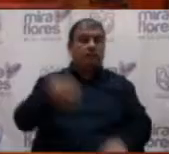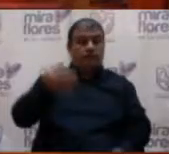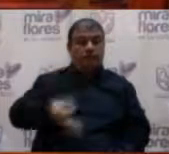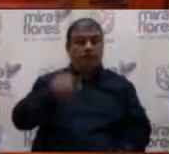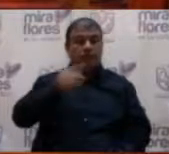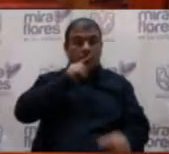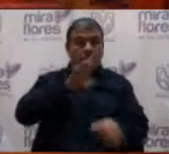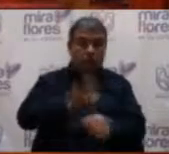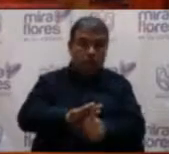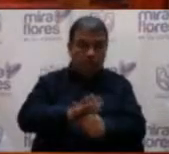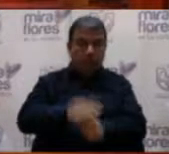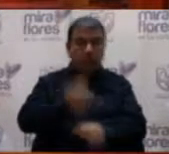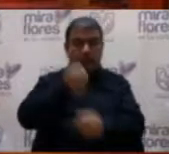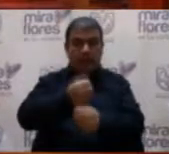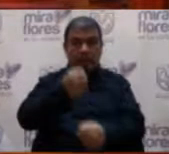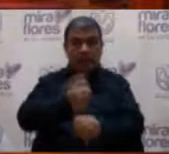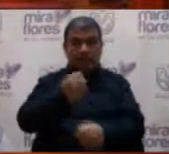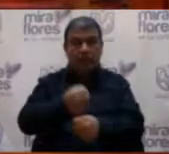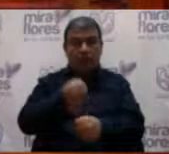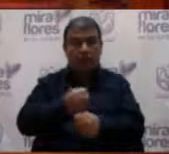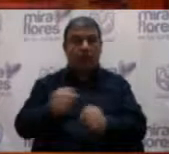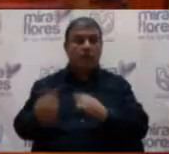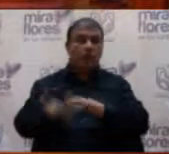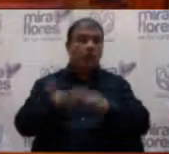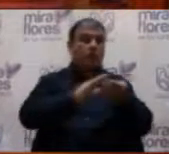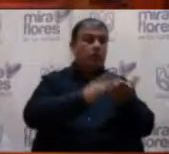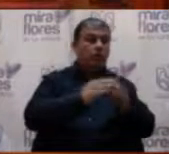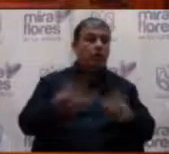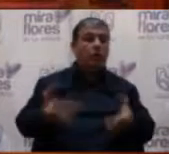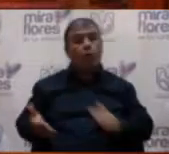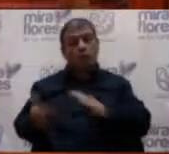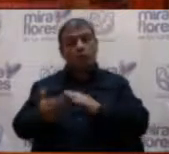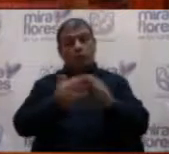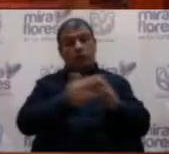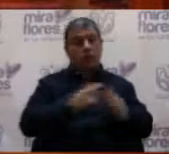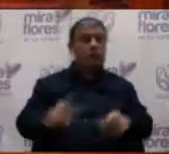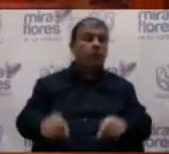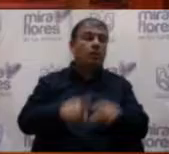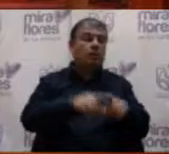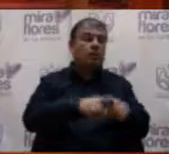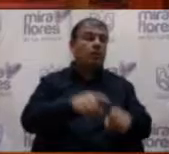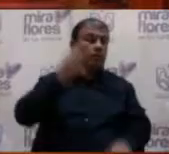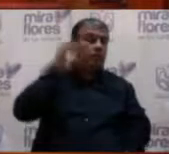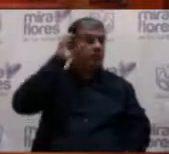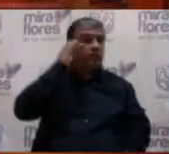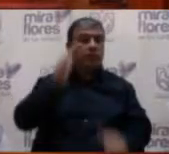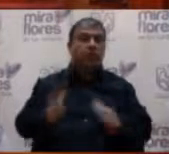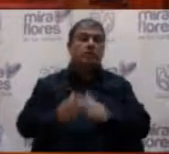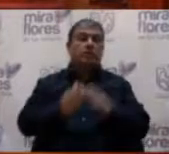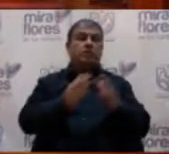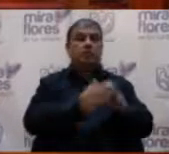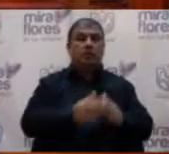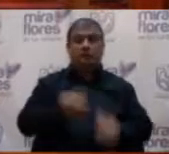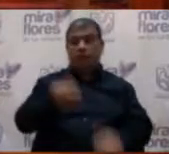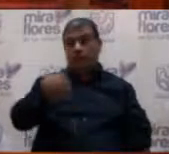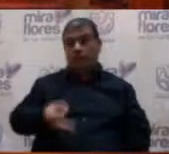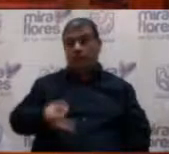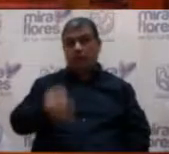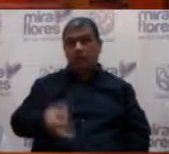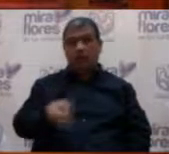verdadero compromiso en el trabajo para una comunidad o una ciudad como es Miraflores, que es una ciudad